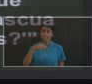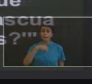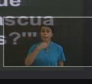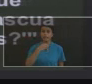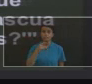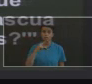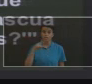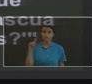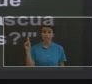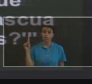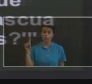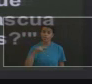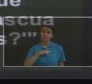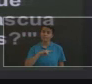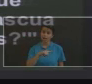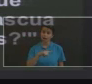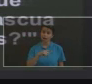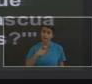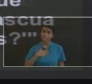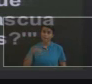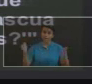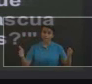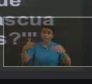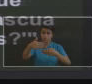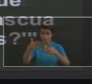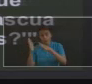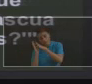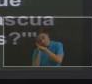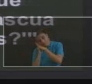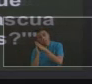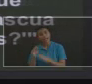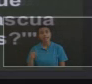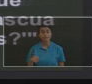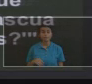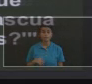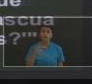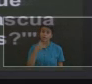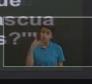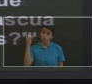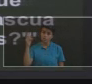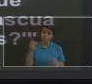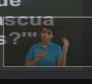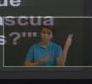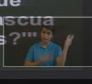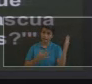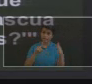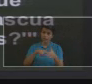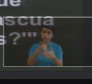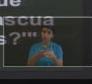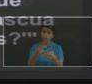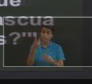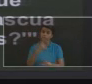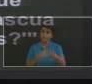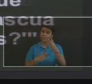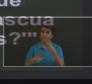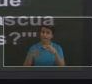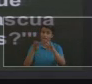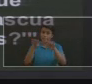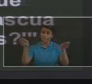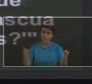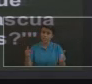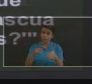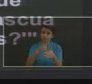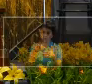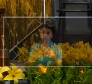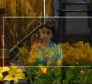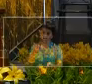dice: ¿dónde está mi habitación? Es decir, Dios espera que cuando venga a la mesa, que cuando venga al